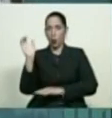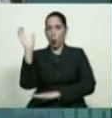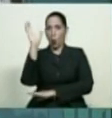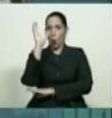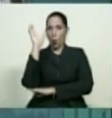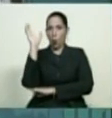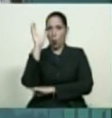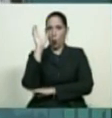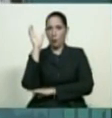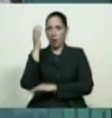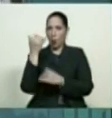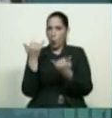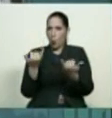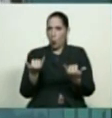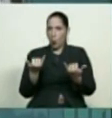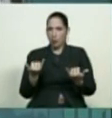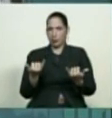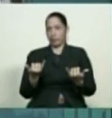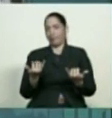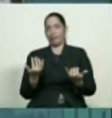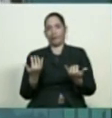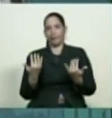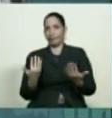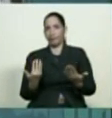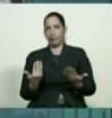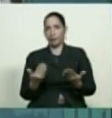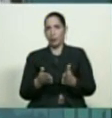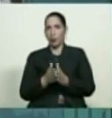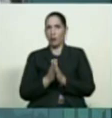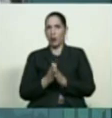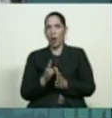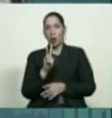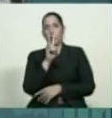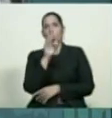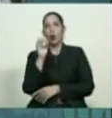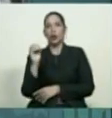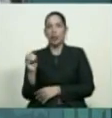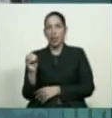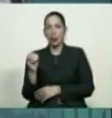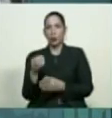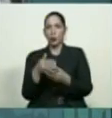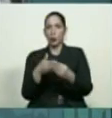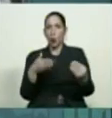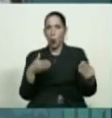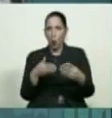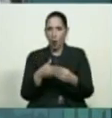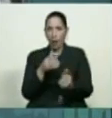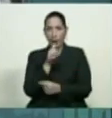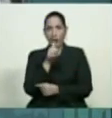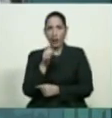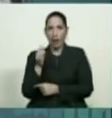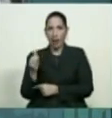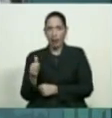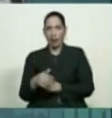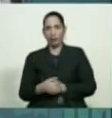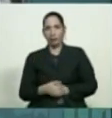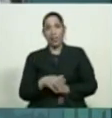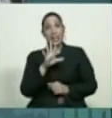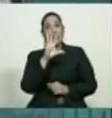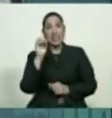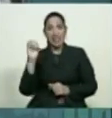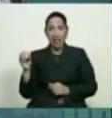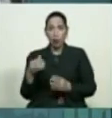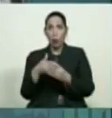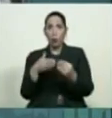en los actuales momentos a $200 cada carné, a $300 cada carné, hasta $500